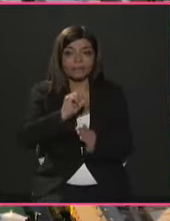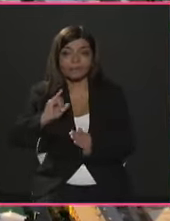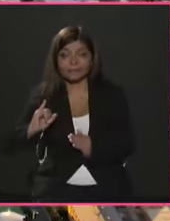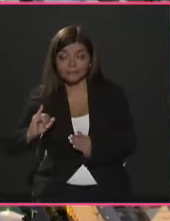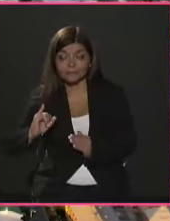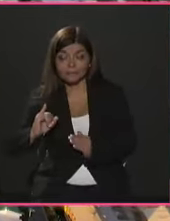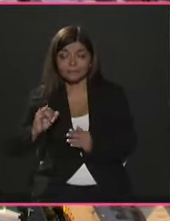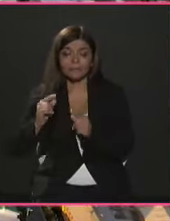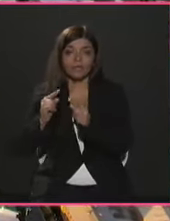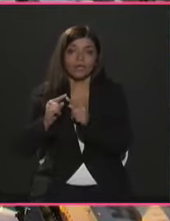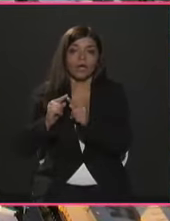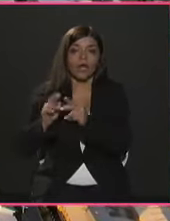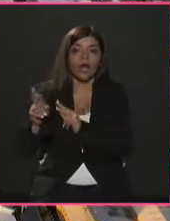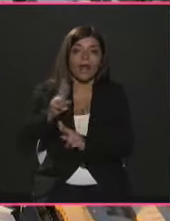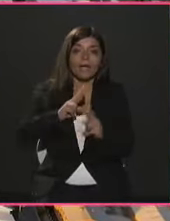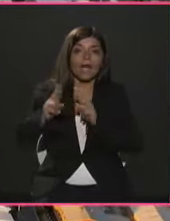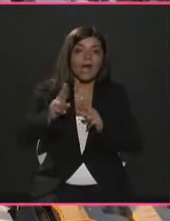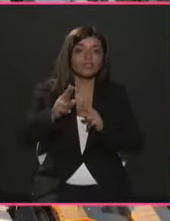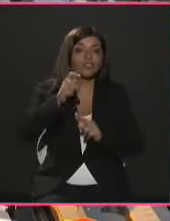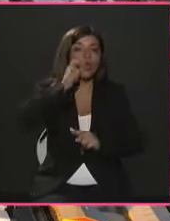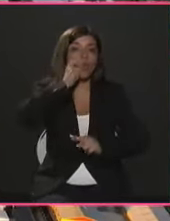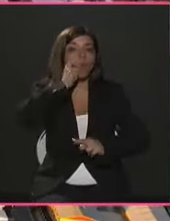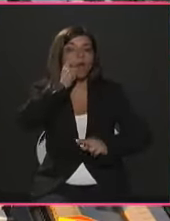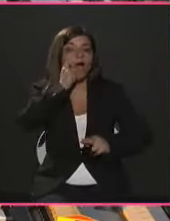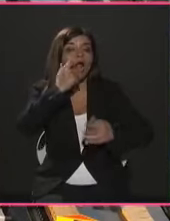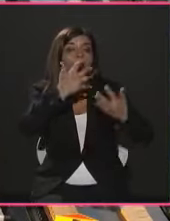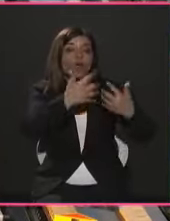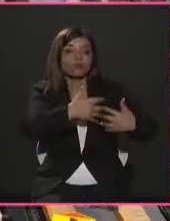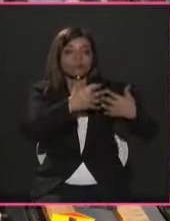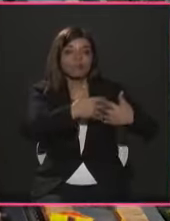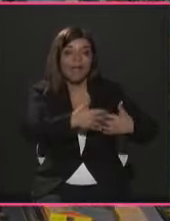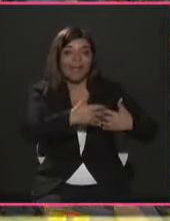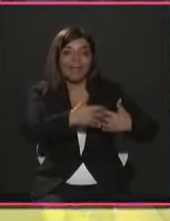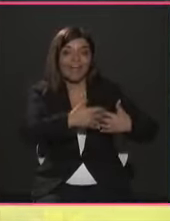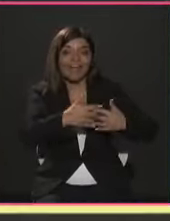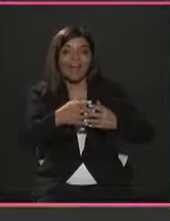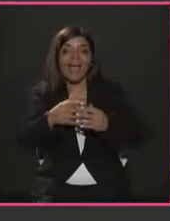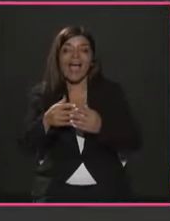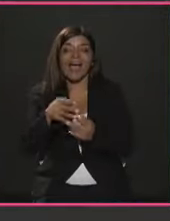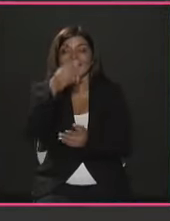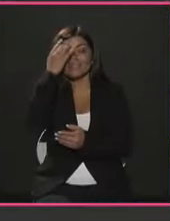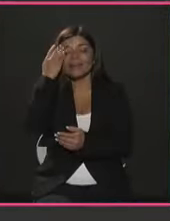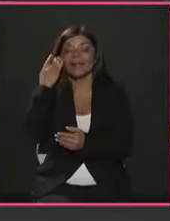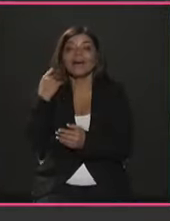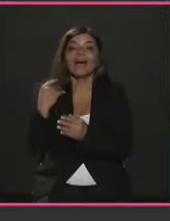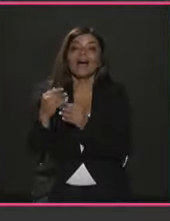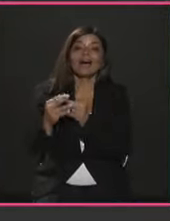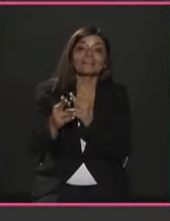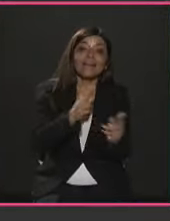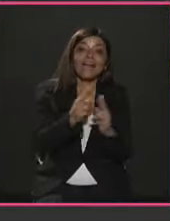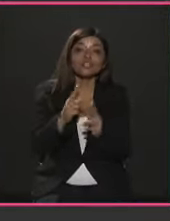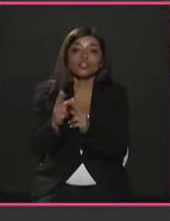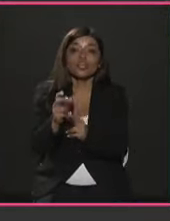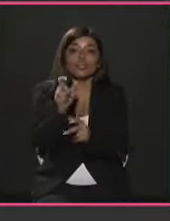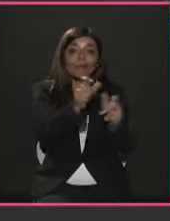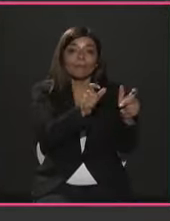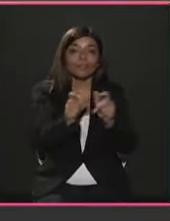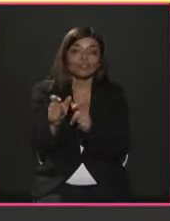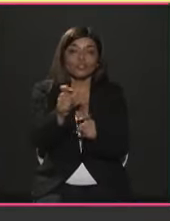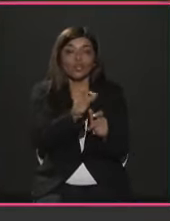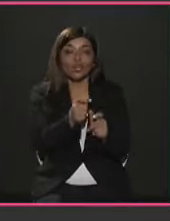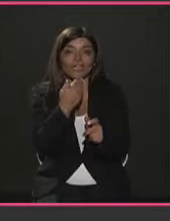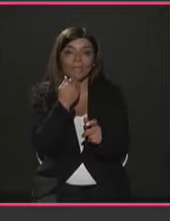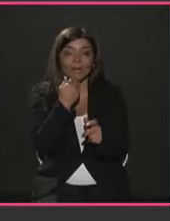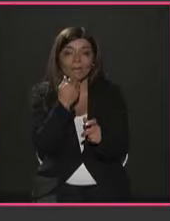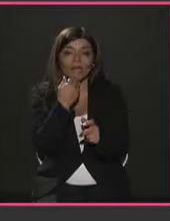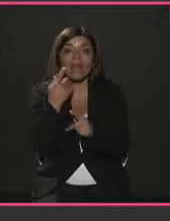era la relación entre los humanos y las inteligencias esta relación de amistad y amor eh también Hablamos en